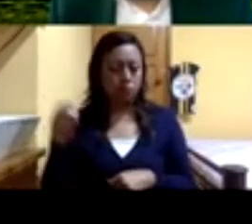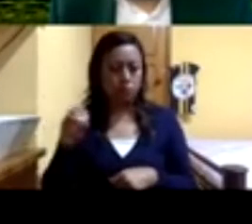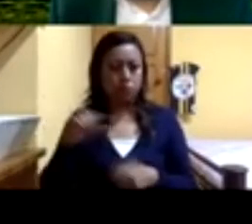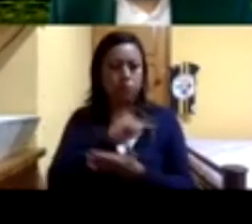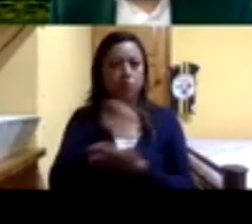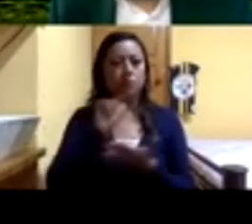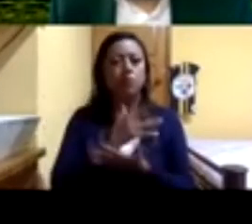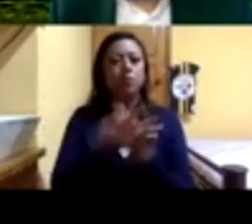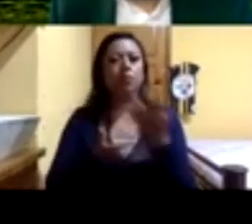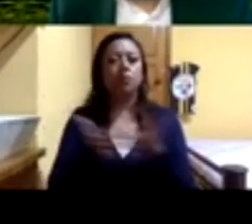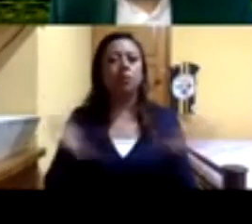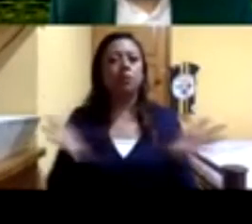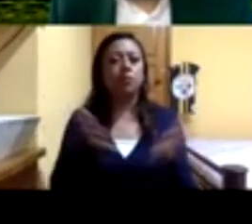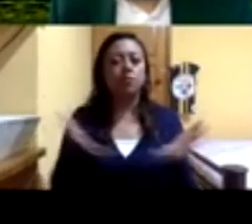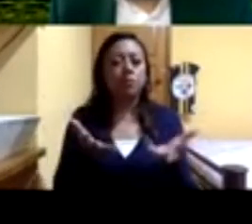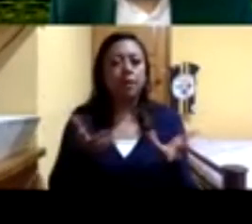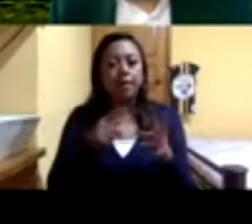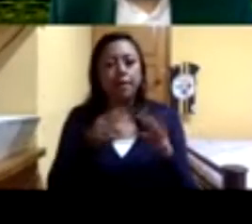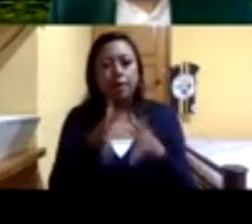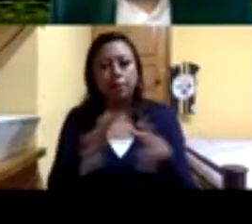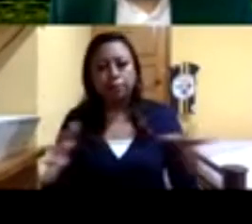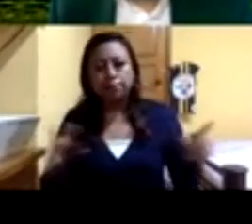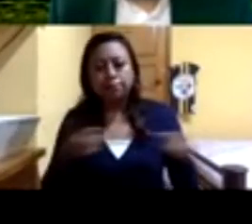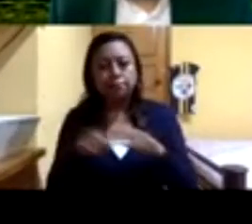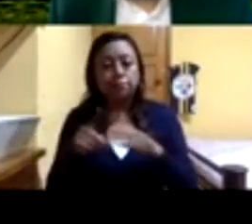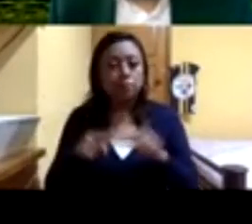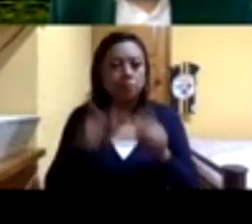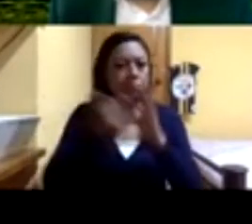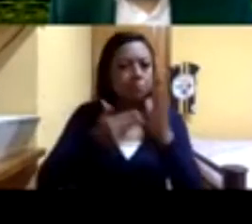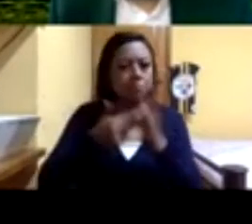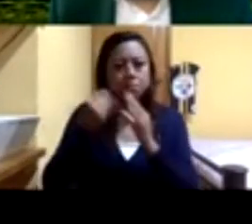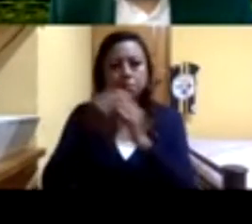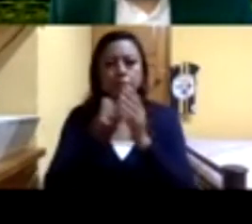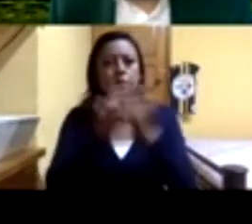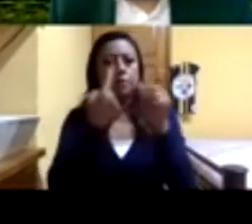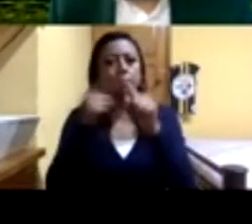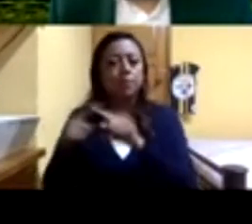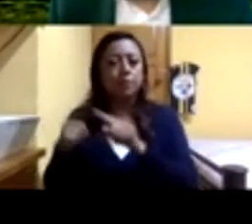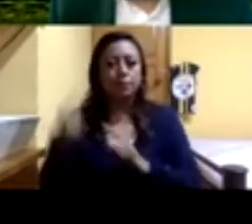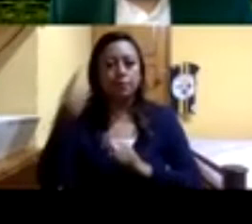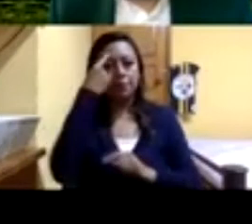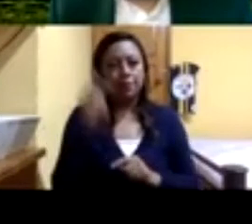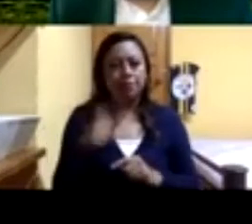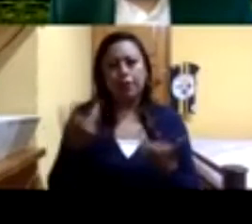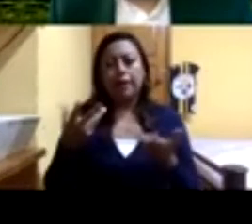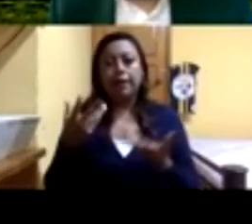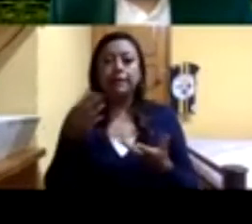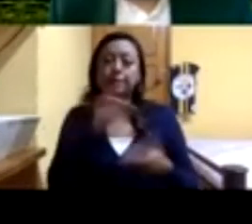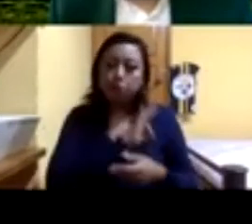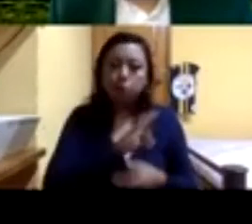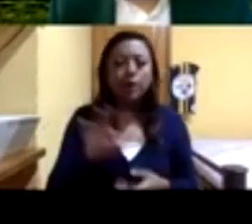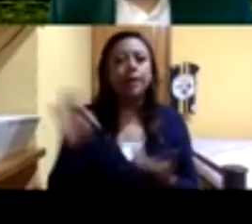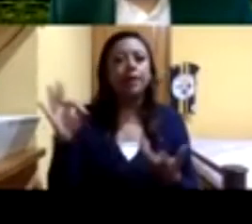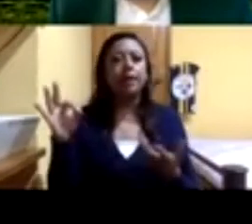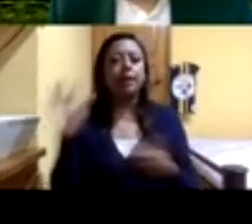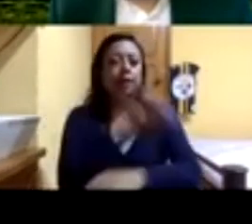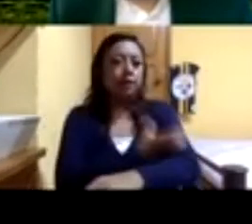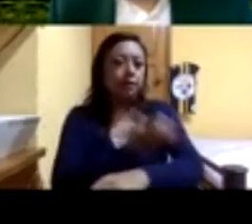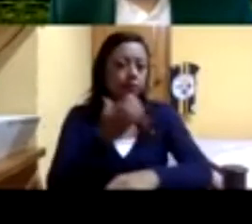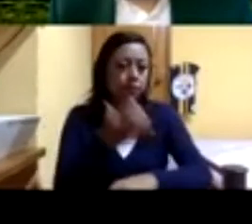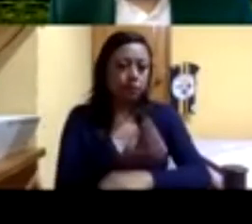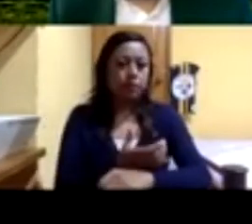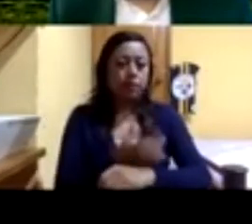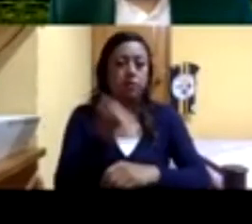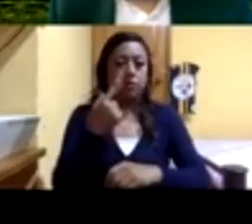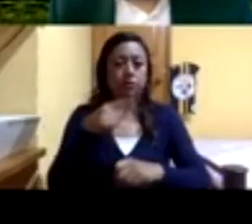varios talleres para poder, como decía el diputado Tabe, que nuestros compañeros que están al frente